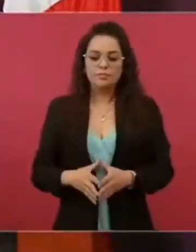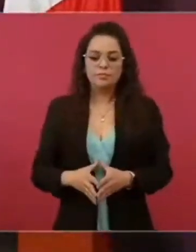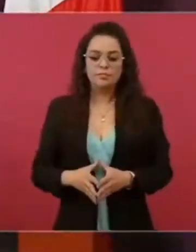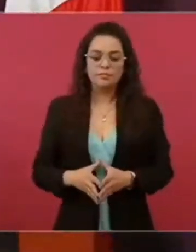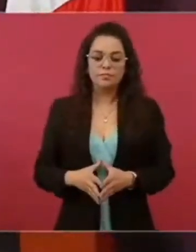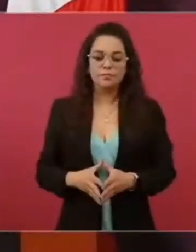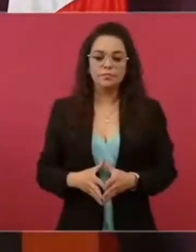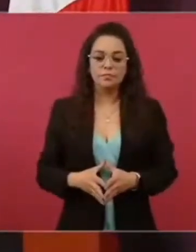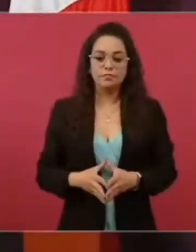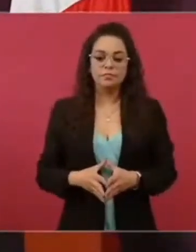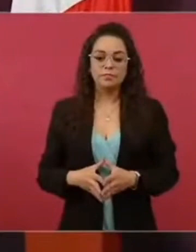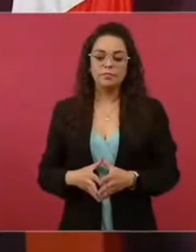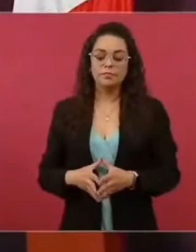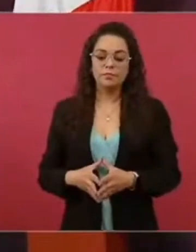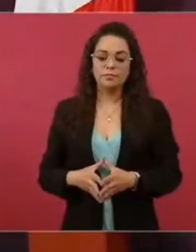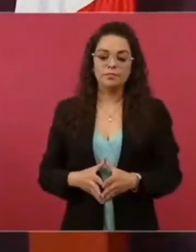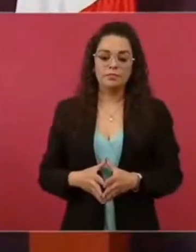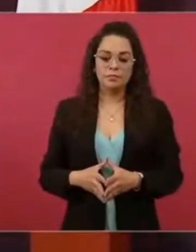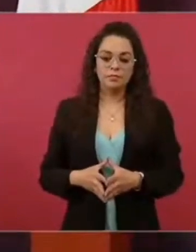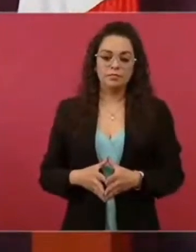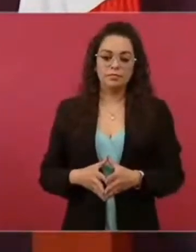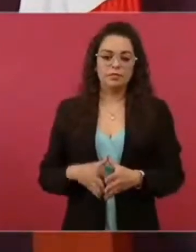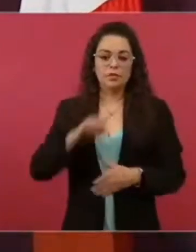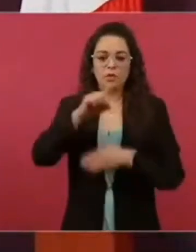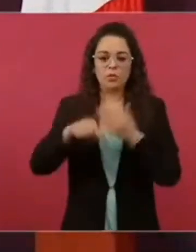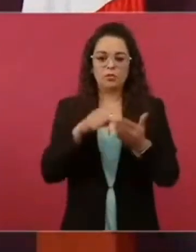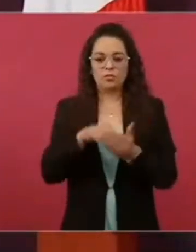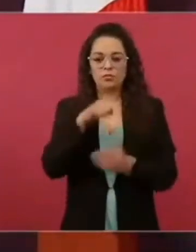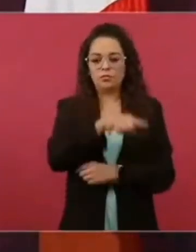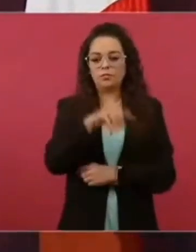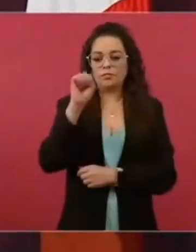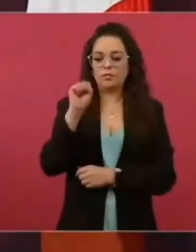antes era más San Fernando, ¿no?